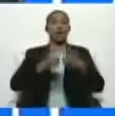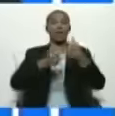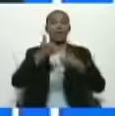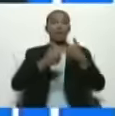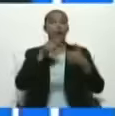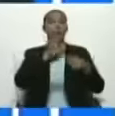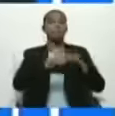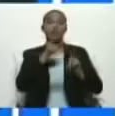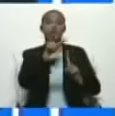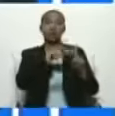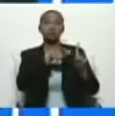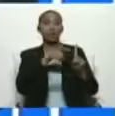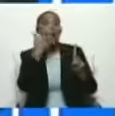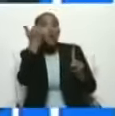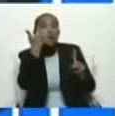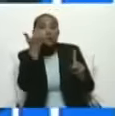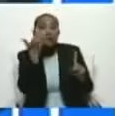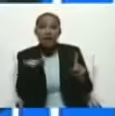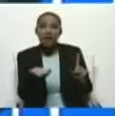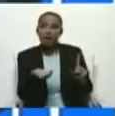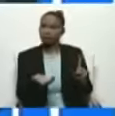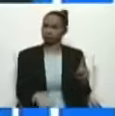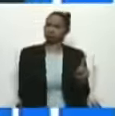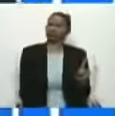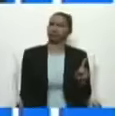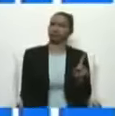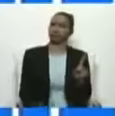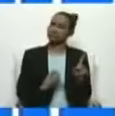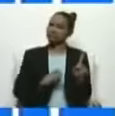Eso lo hemos escuchado una vez antes.